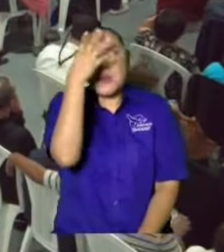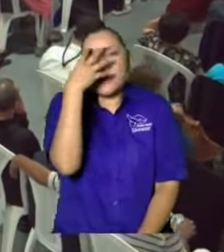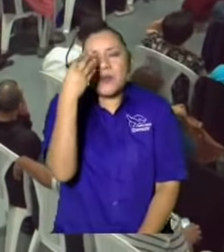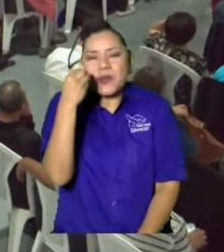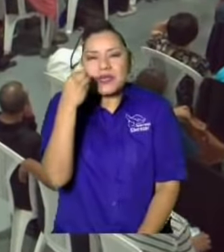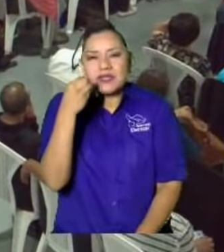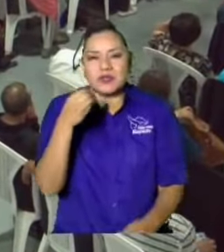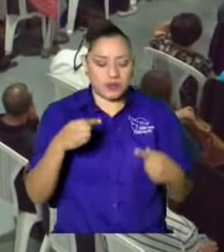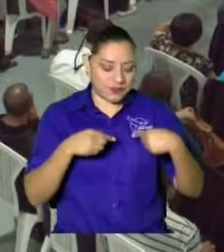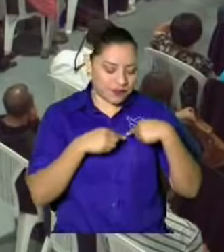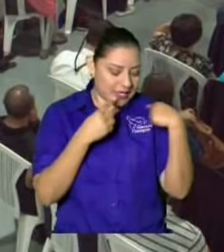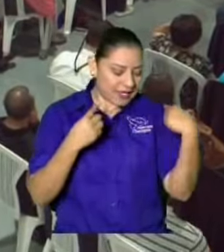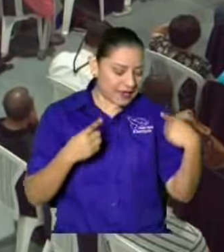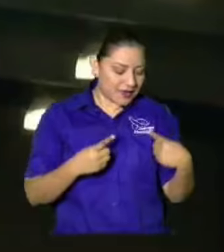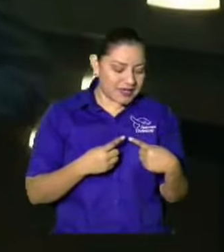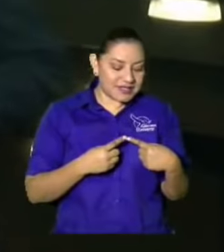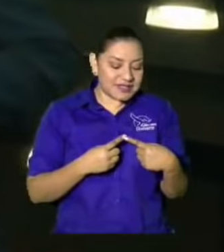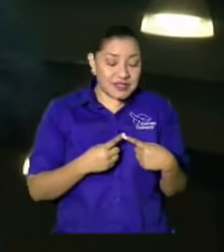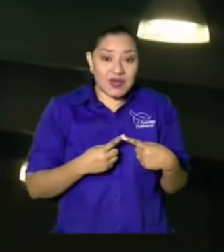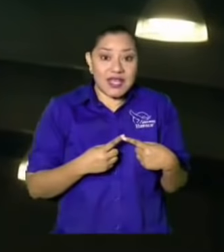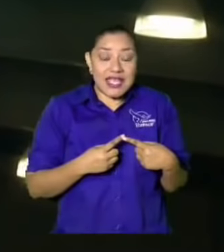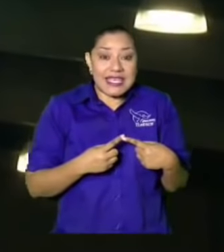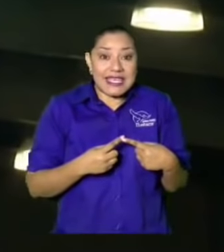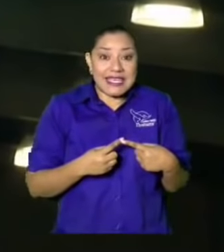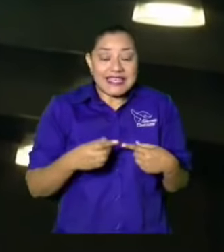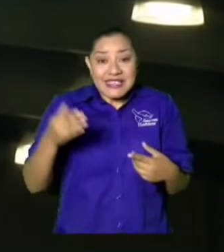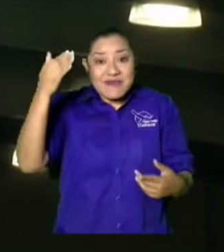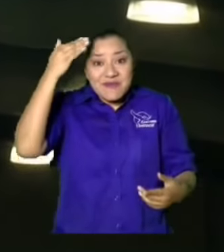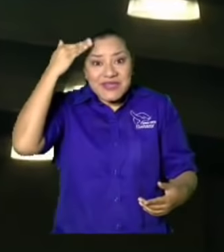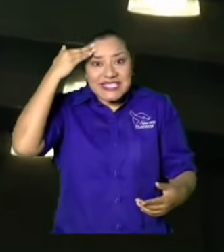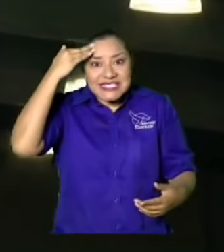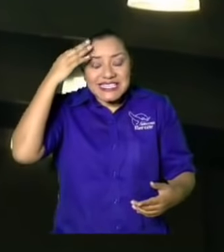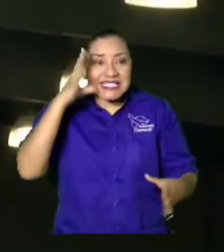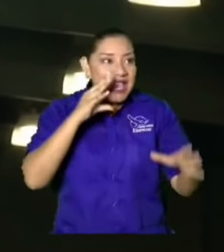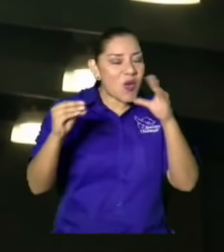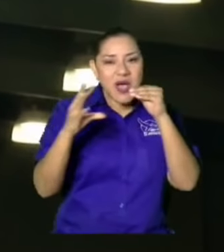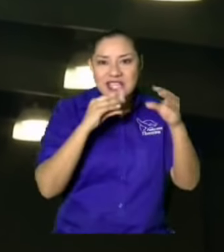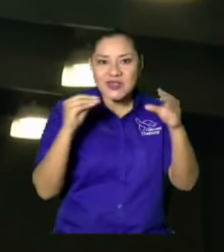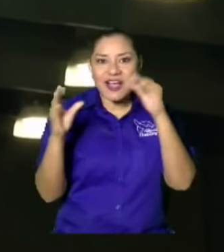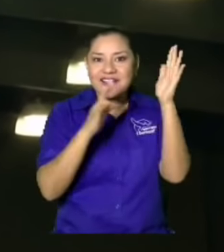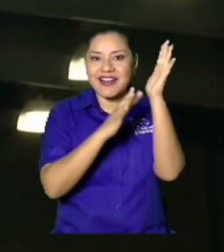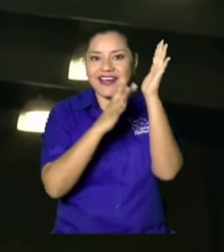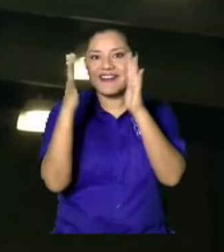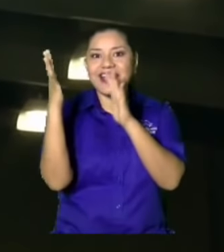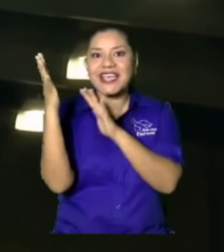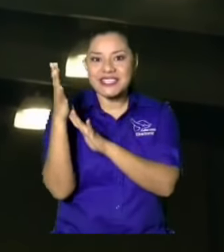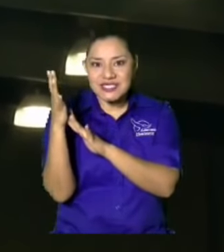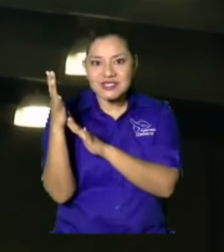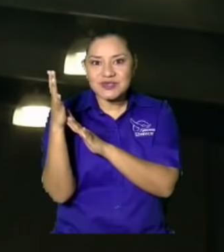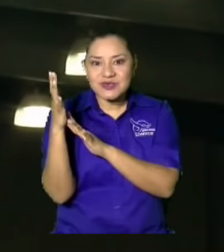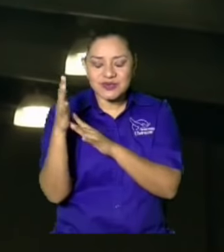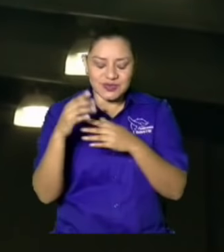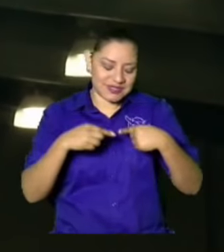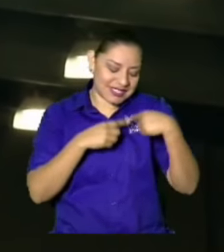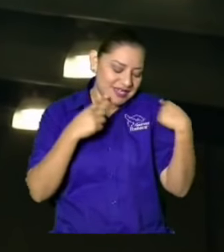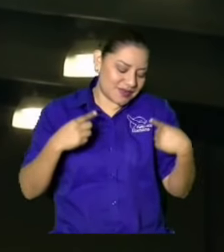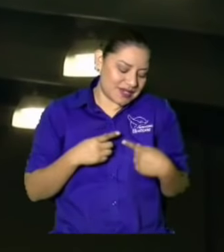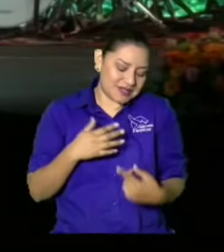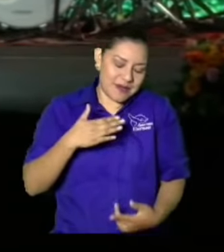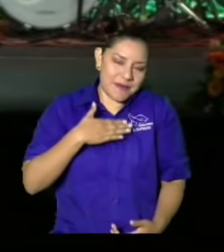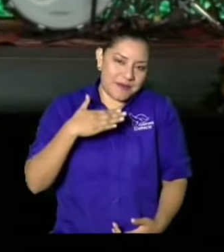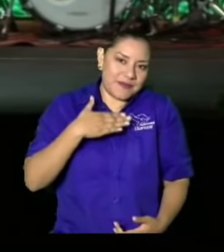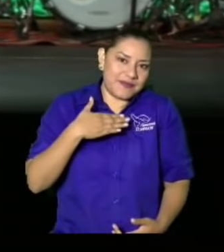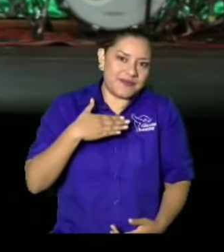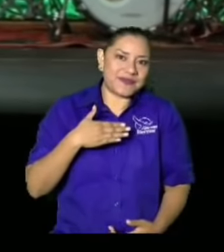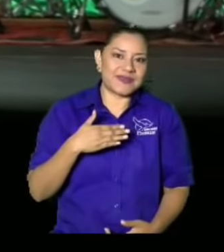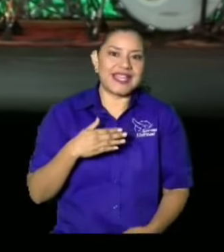diste cuenta que nos ardía el corazón cada vez que él hablaba? Y vos ya les habían abierto el entendimiento. ¿Le da gloria